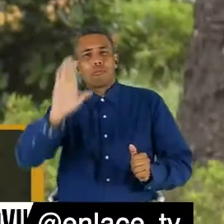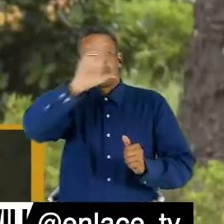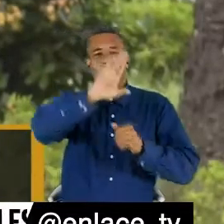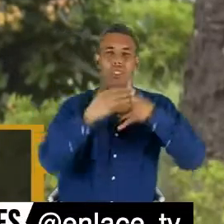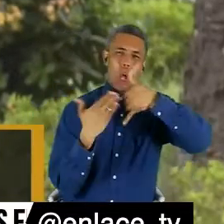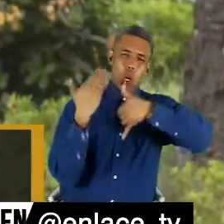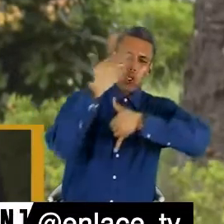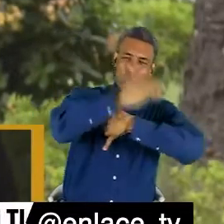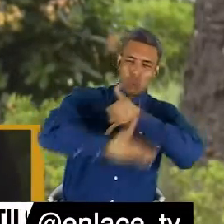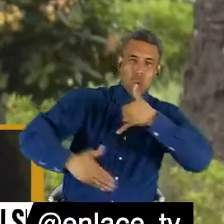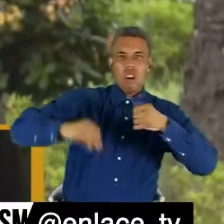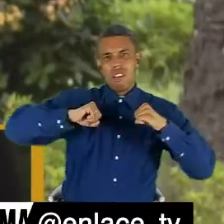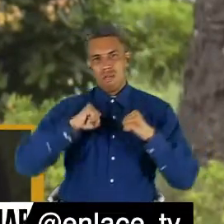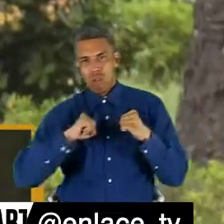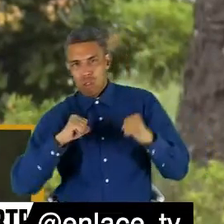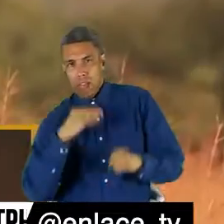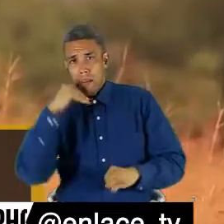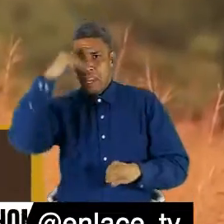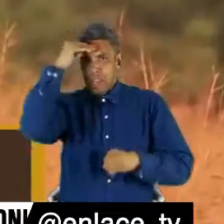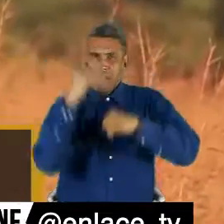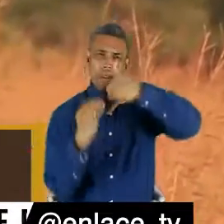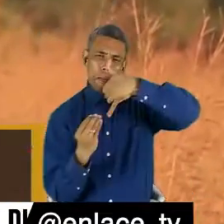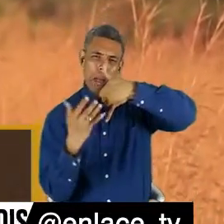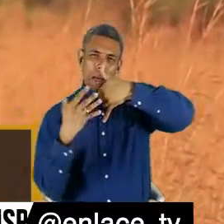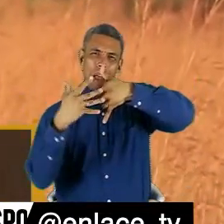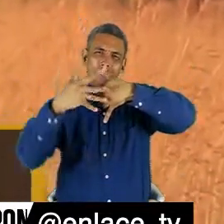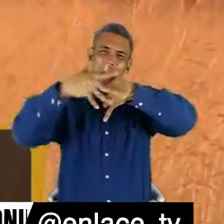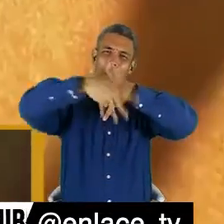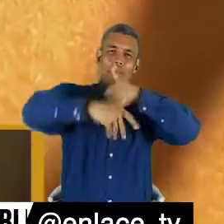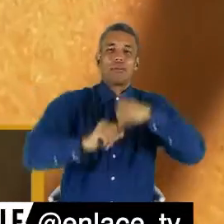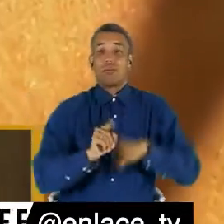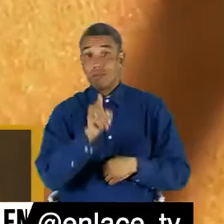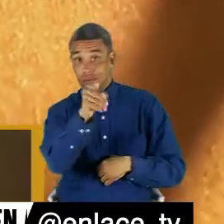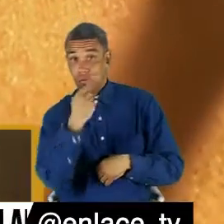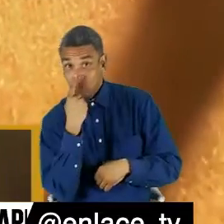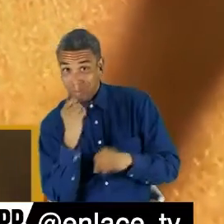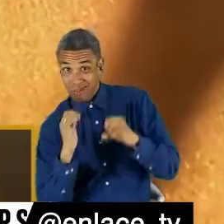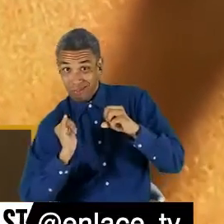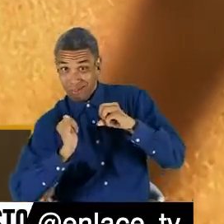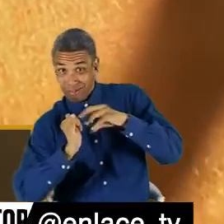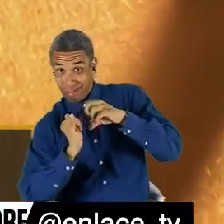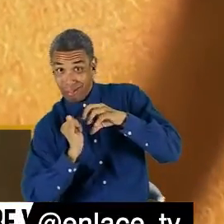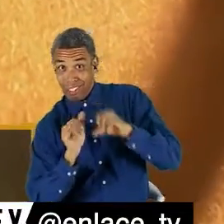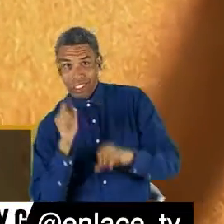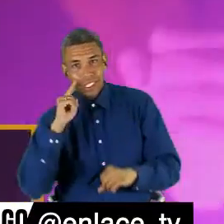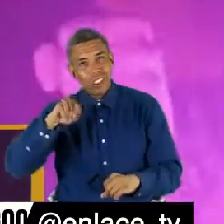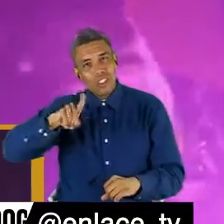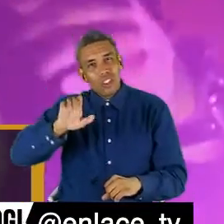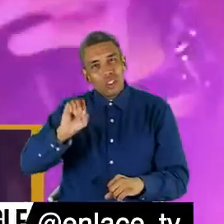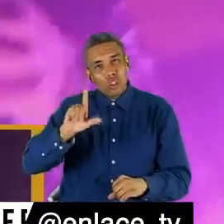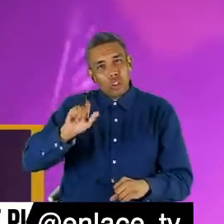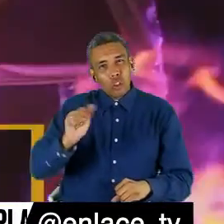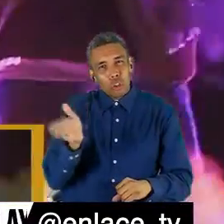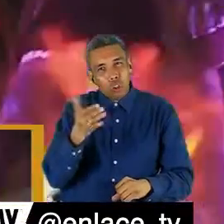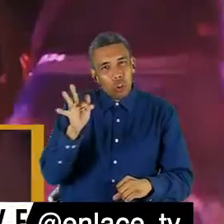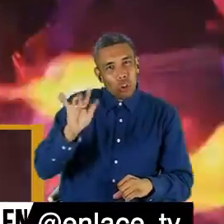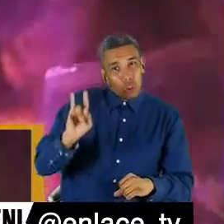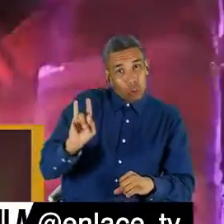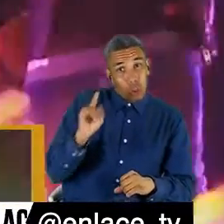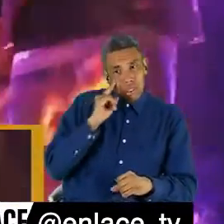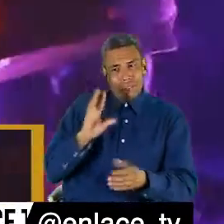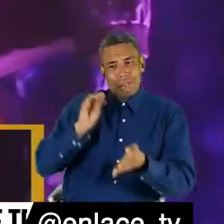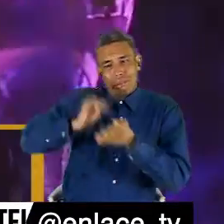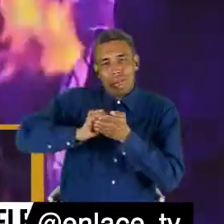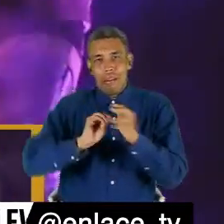mi música por lo largo y ancho de Colombia. En YouTube se puede observar su video de Solo Tú y en los próximos días se lanzará de